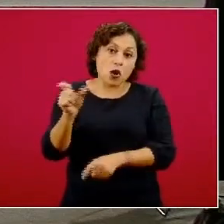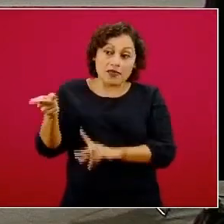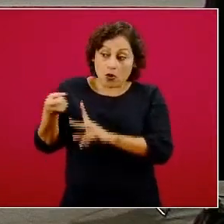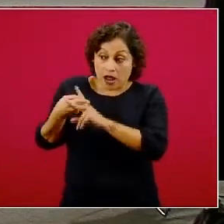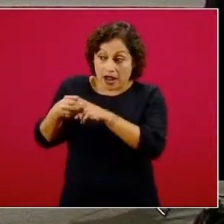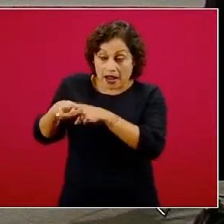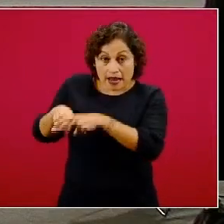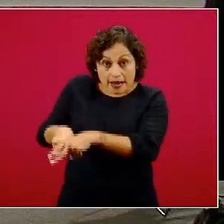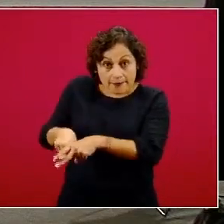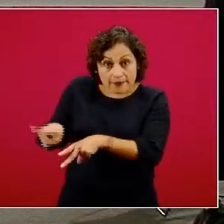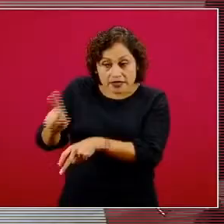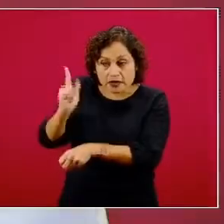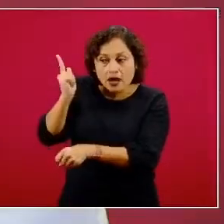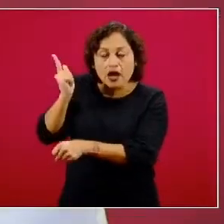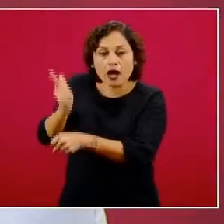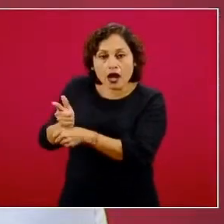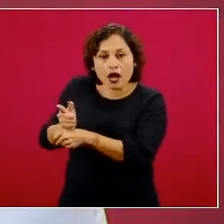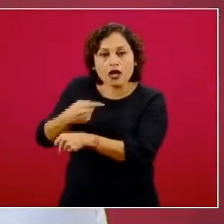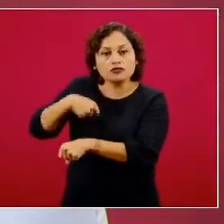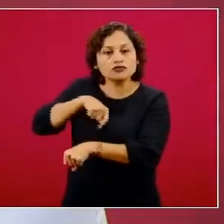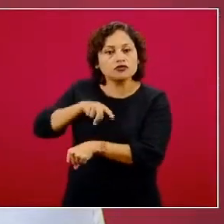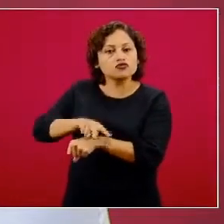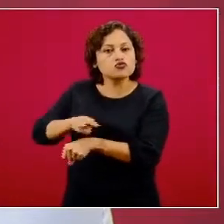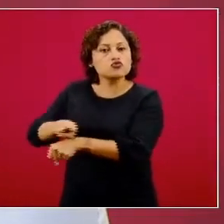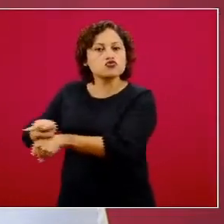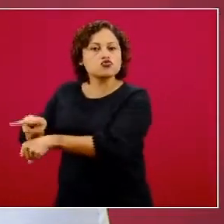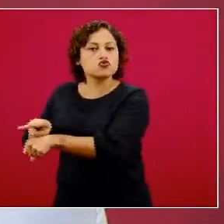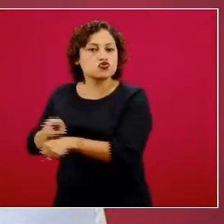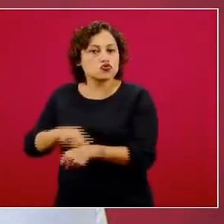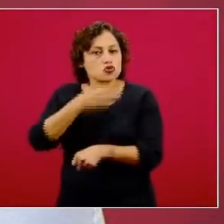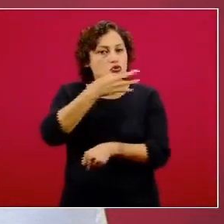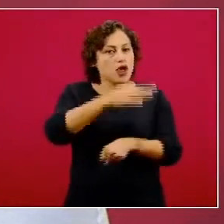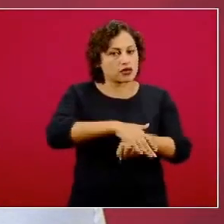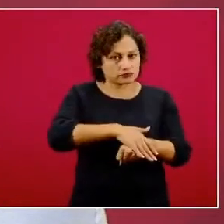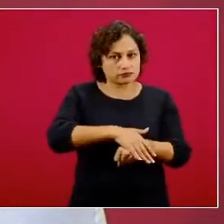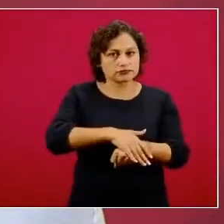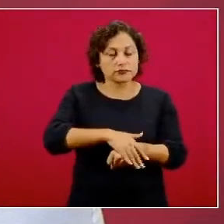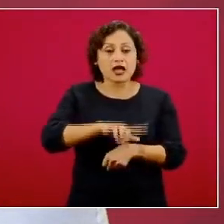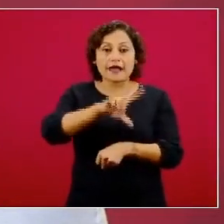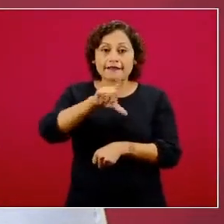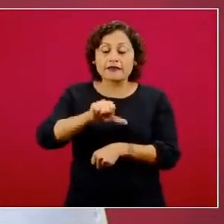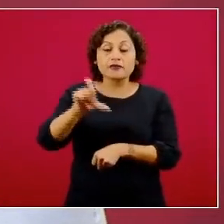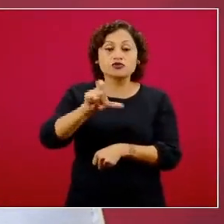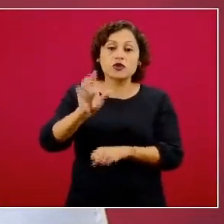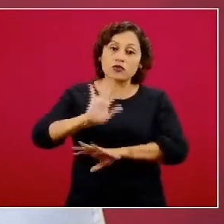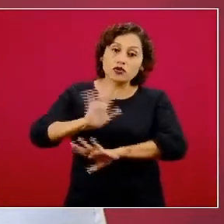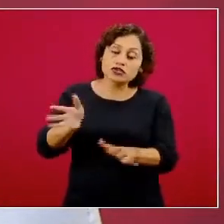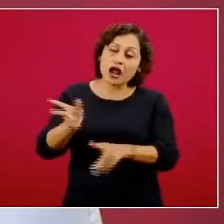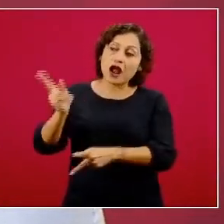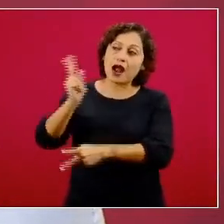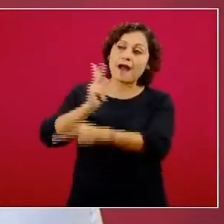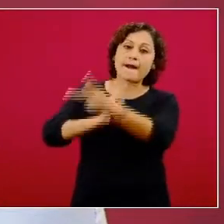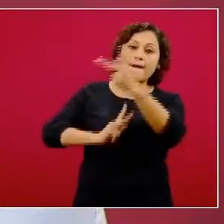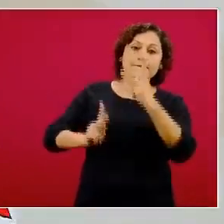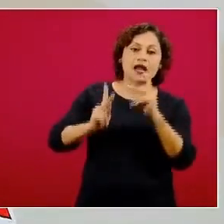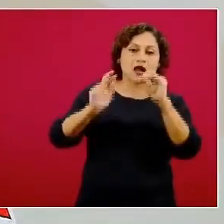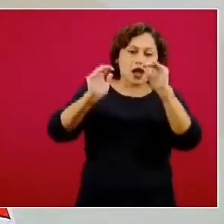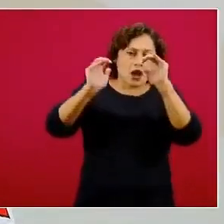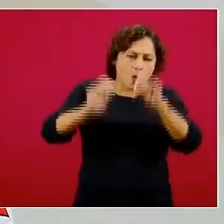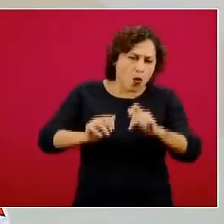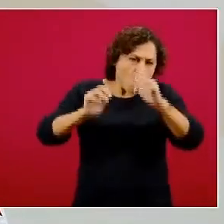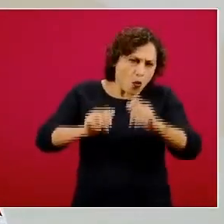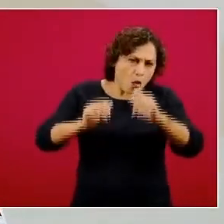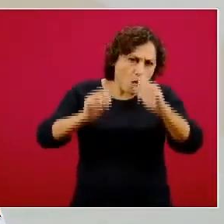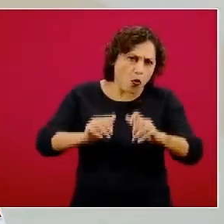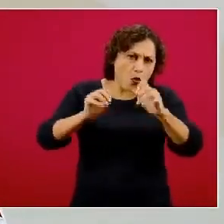seguimiento hasta que impacta, y muchas veces después de todo el tiempo ya de que pasa la tormenta, tenemos que estar dando